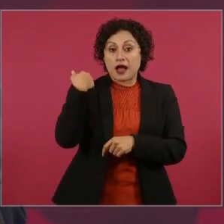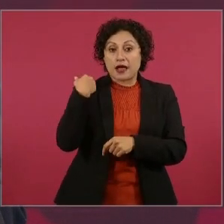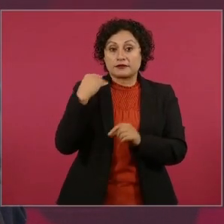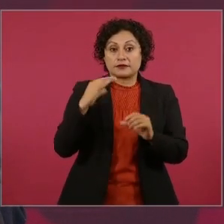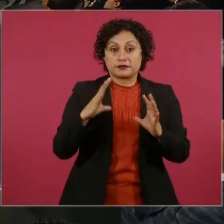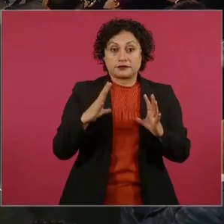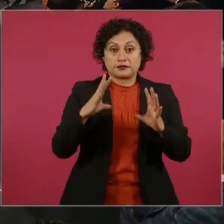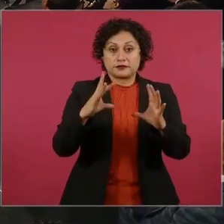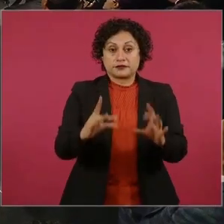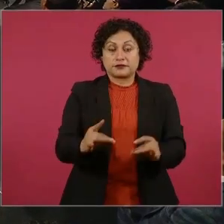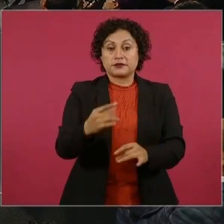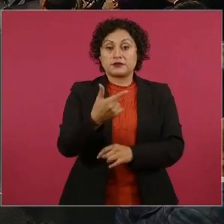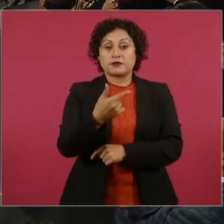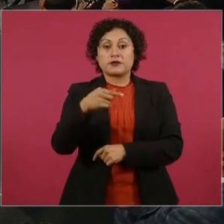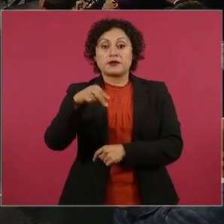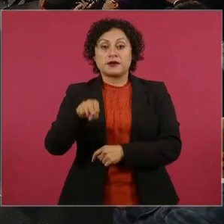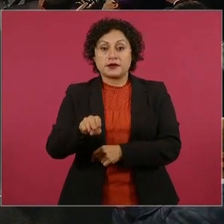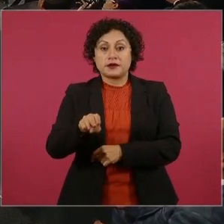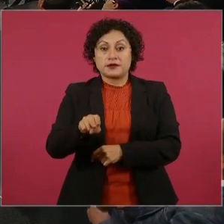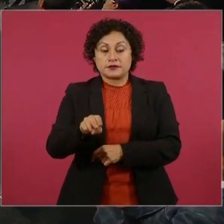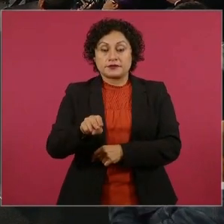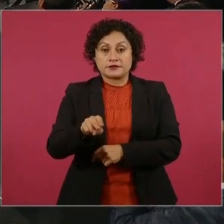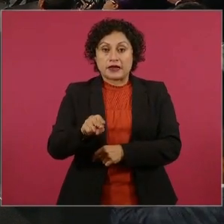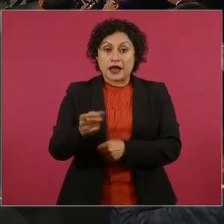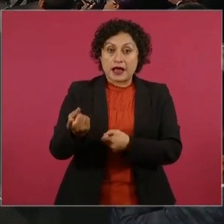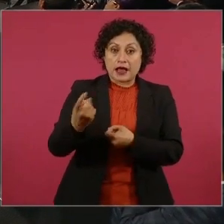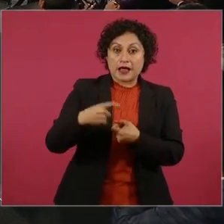de 130.000